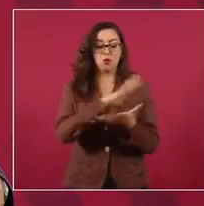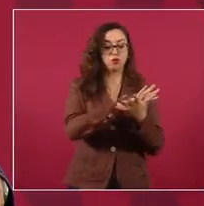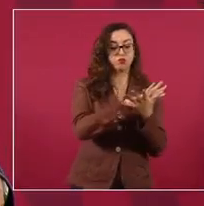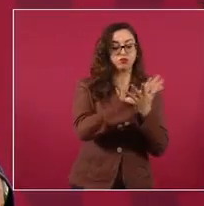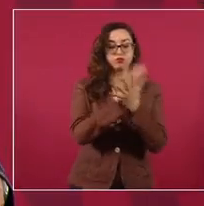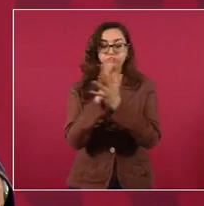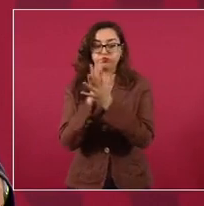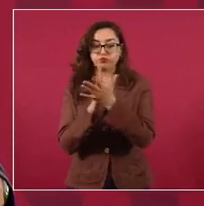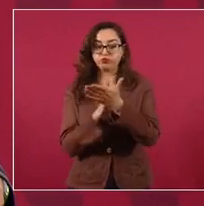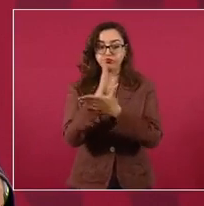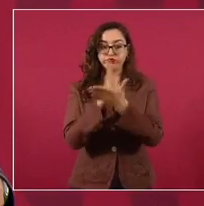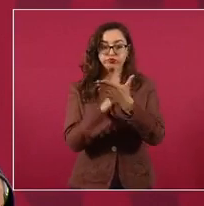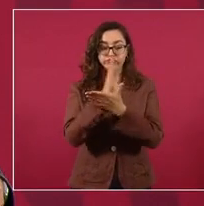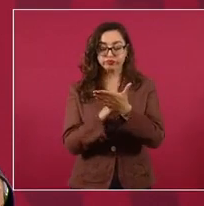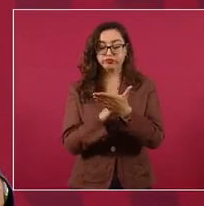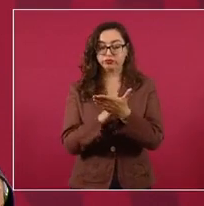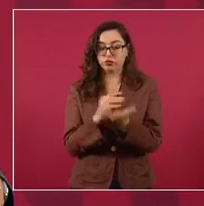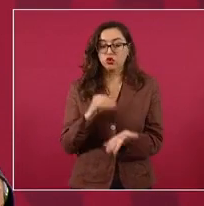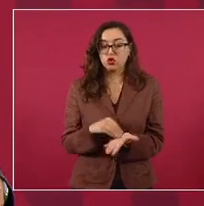a muchos